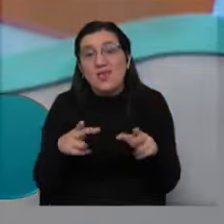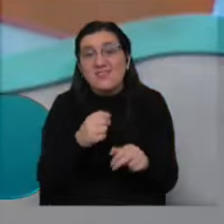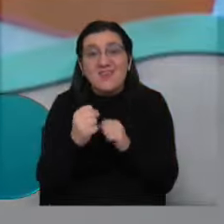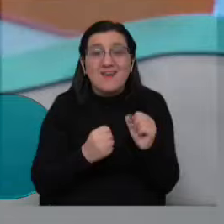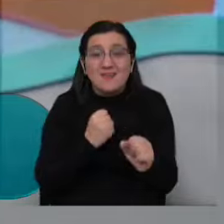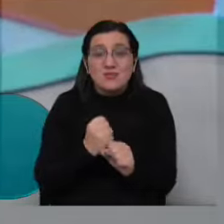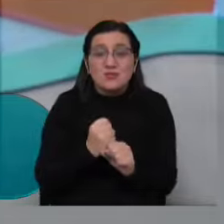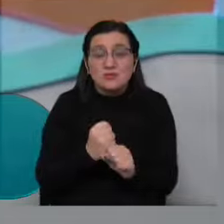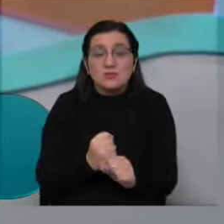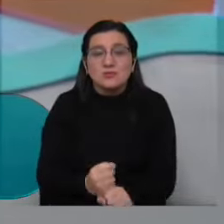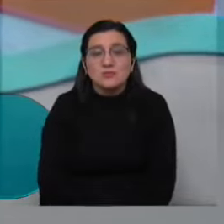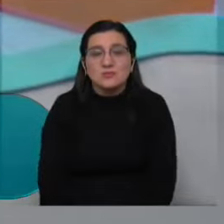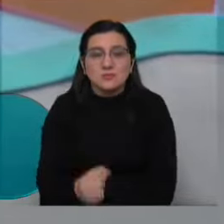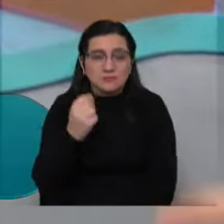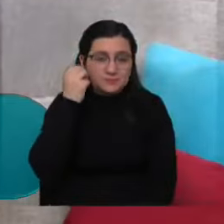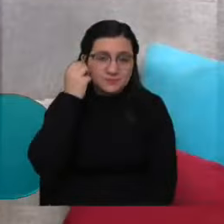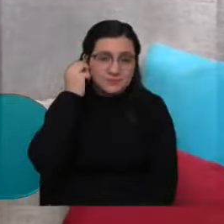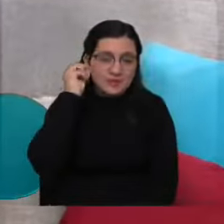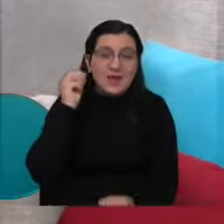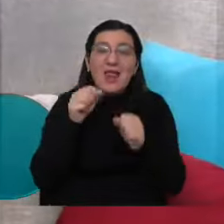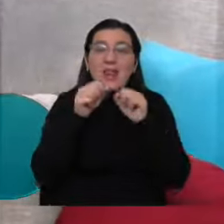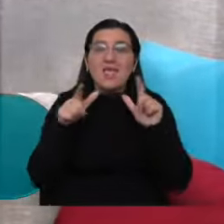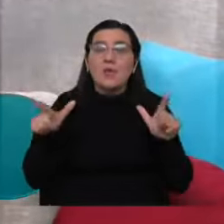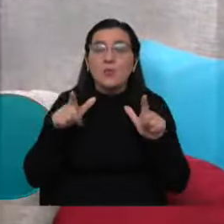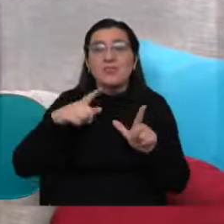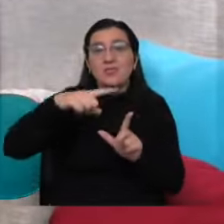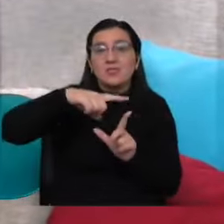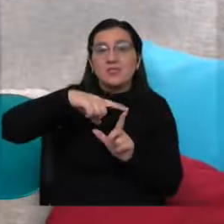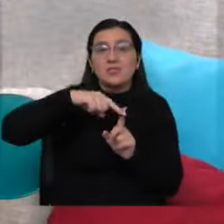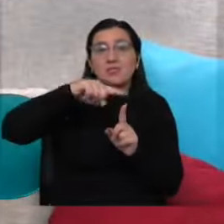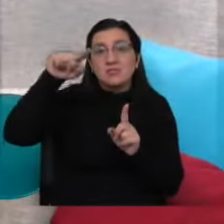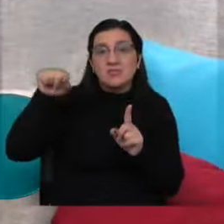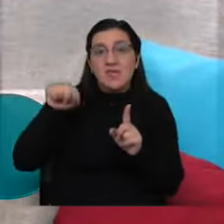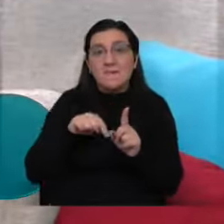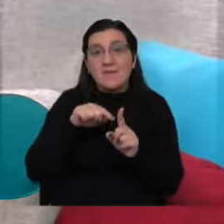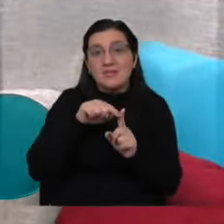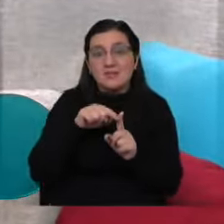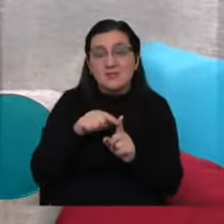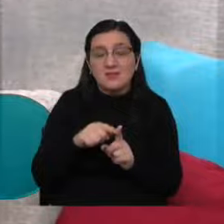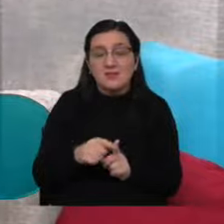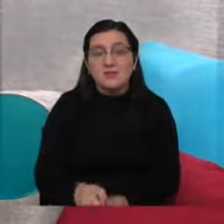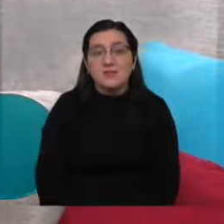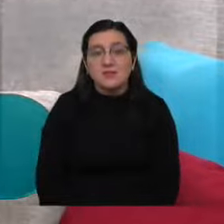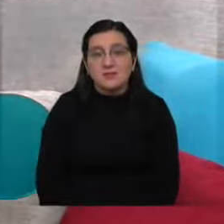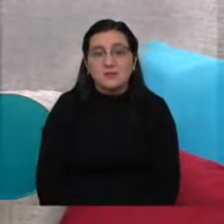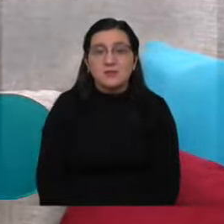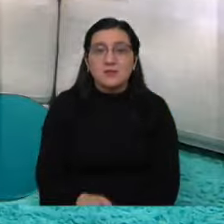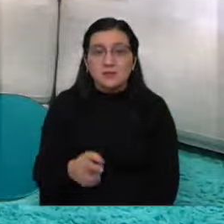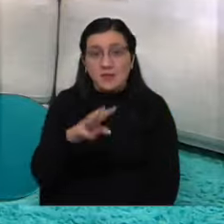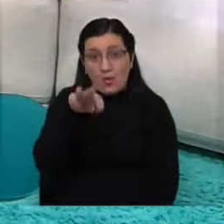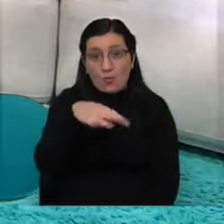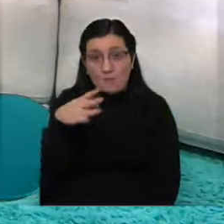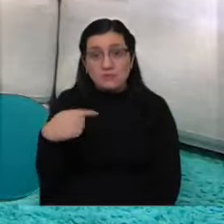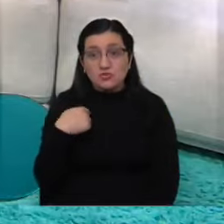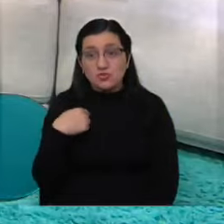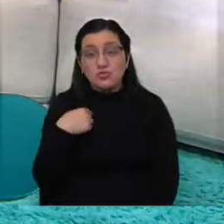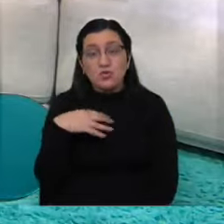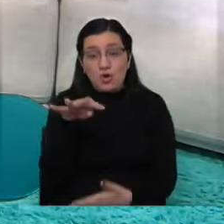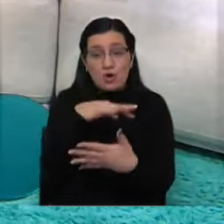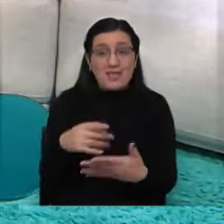el las lenguas de diamante Sí pero es difícil de conseguir también ahora quizás no tanto pero en un momento está la web yo lo leí ane Ah